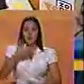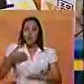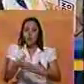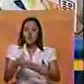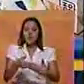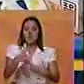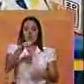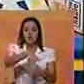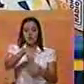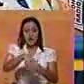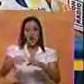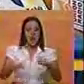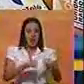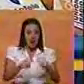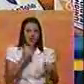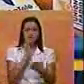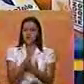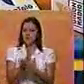electorales.